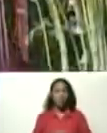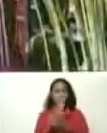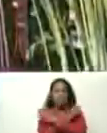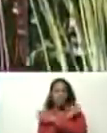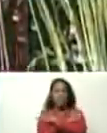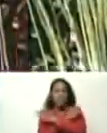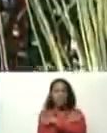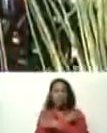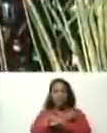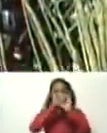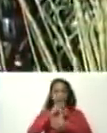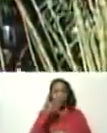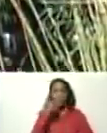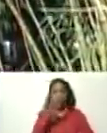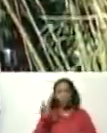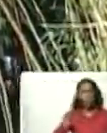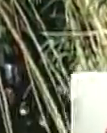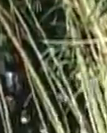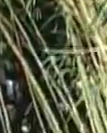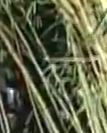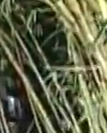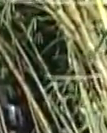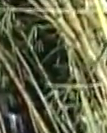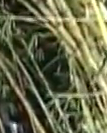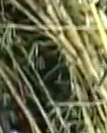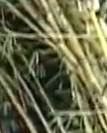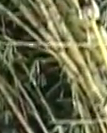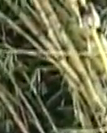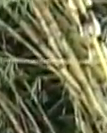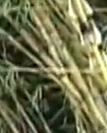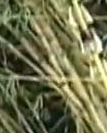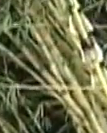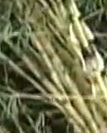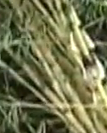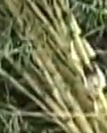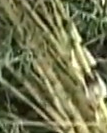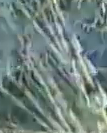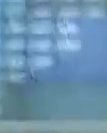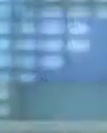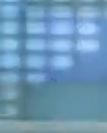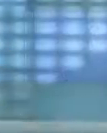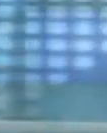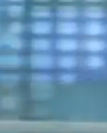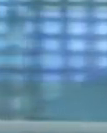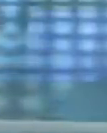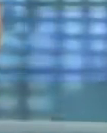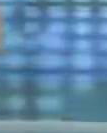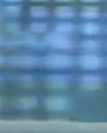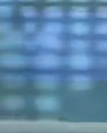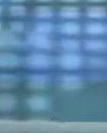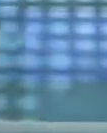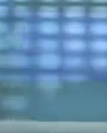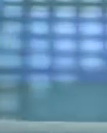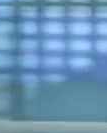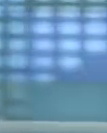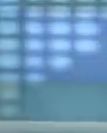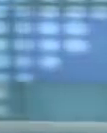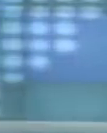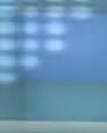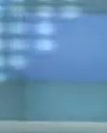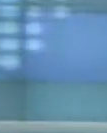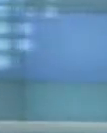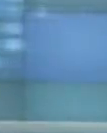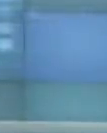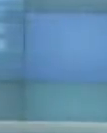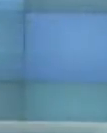Felicidades, nos vemos la próxima. Gracias. Importante balance sobre